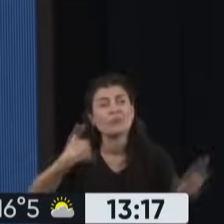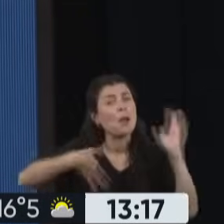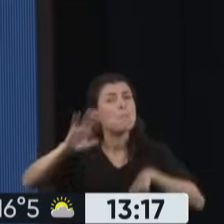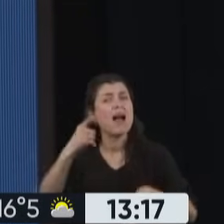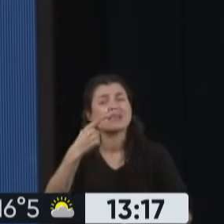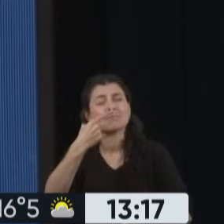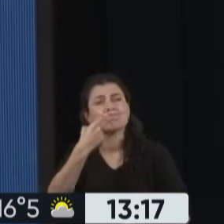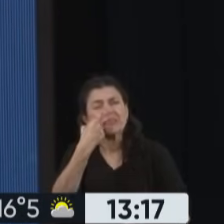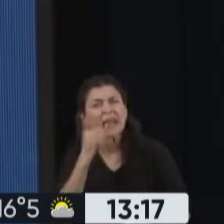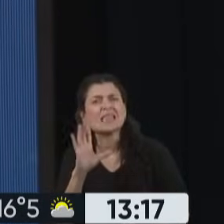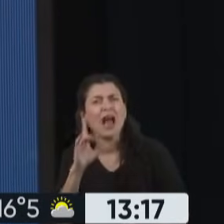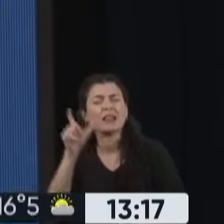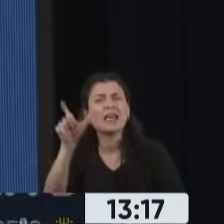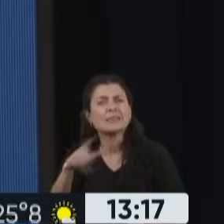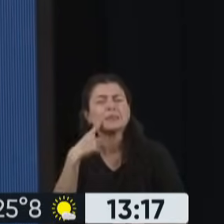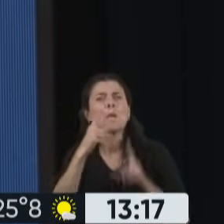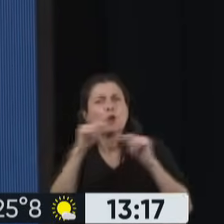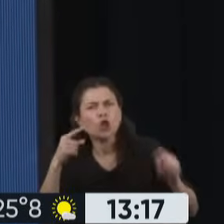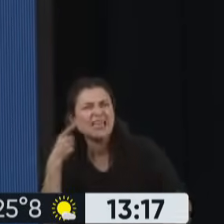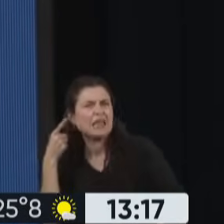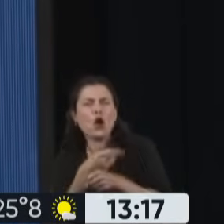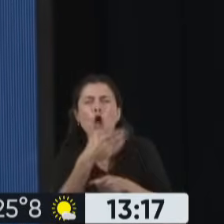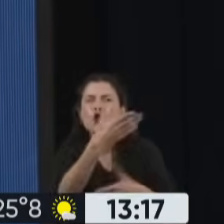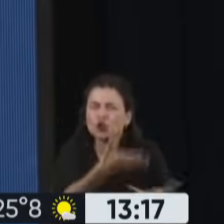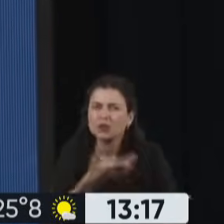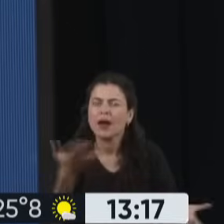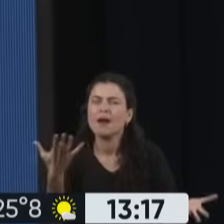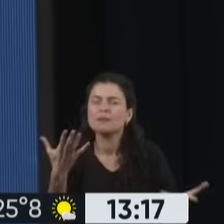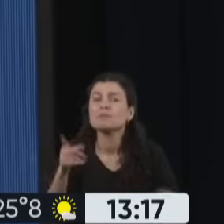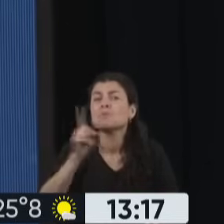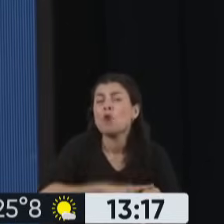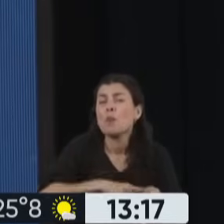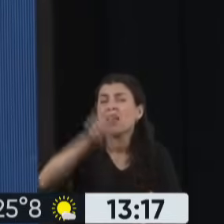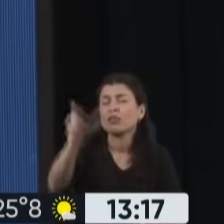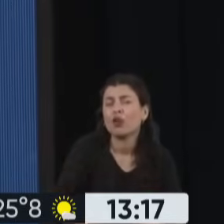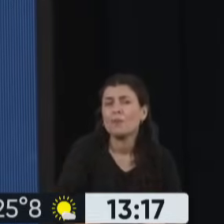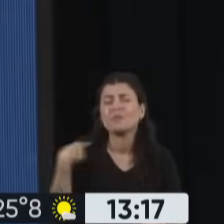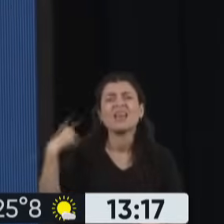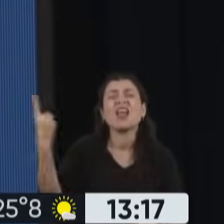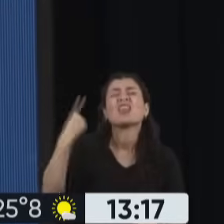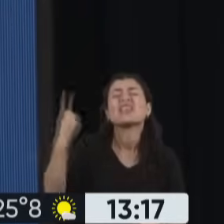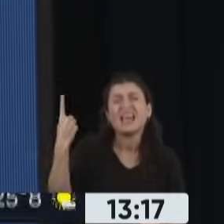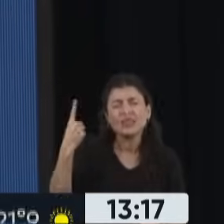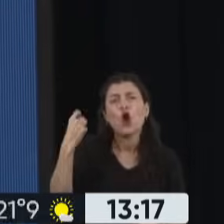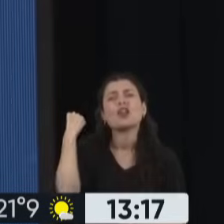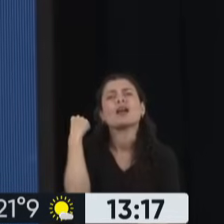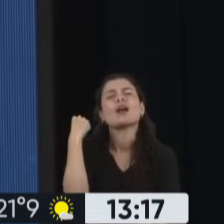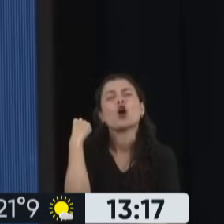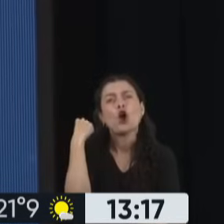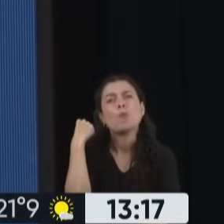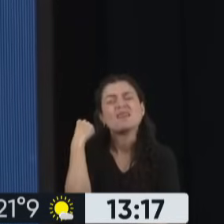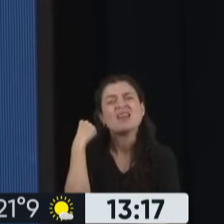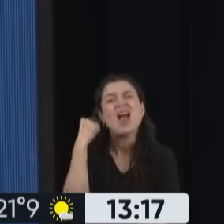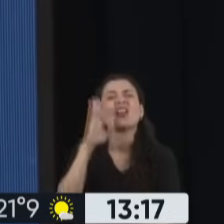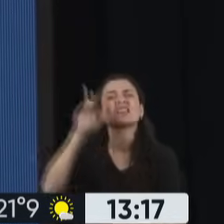más interesantes que aparecieron fue la crítica del director del Departamento de Economía de